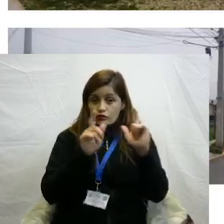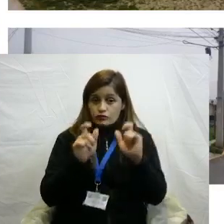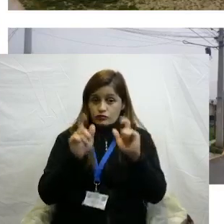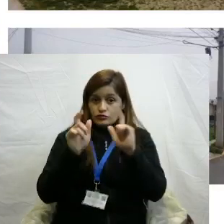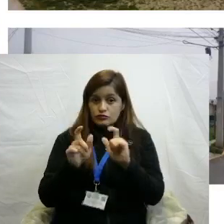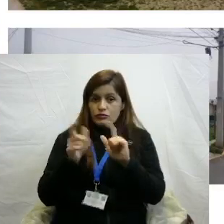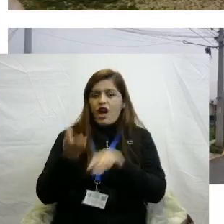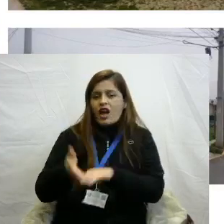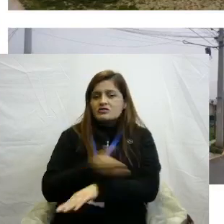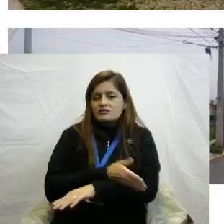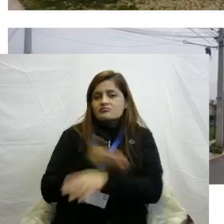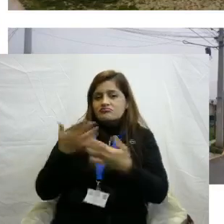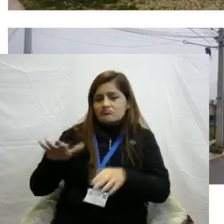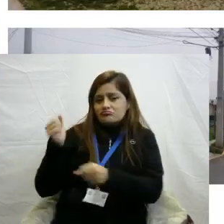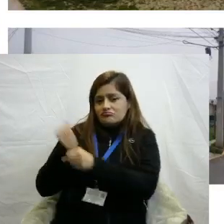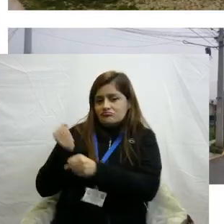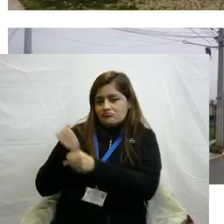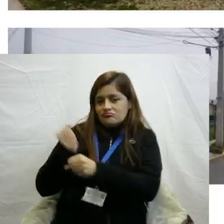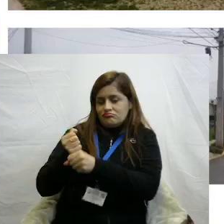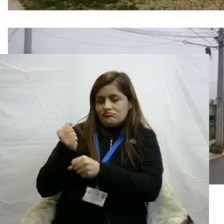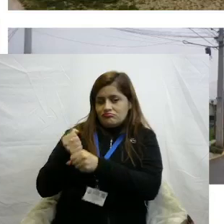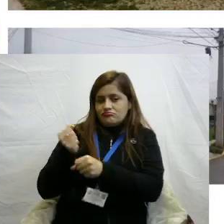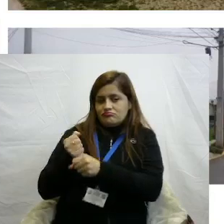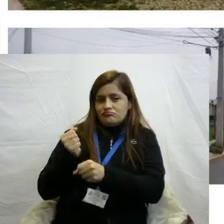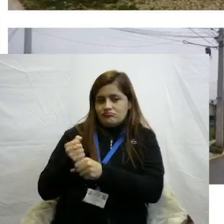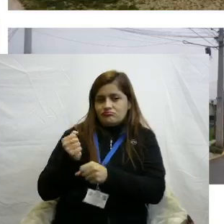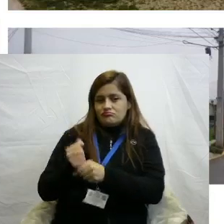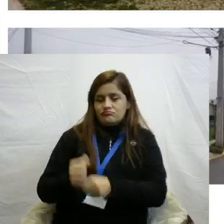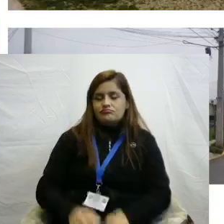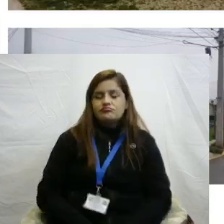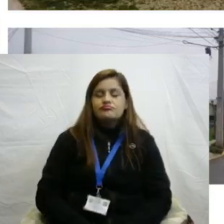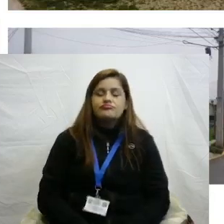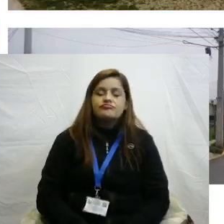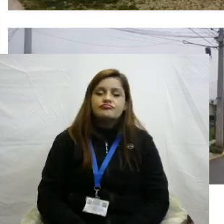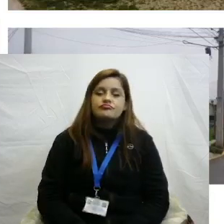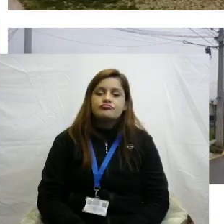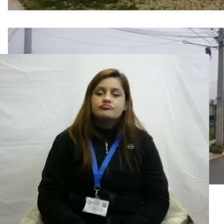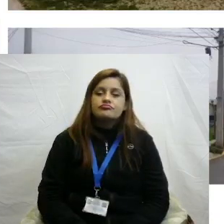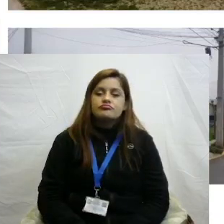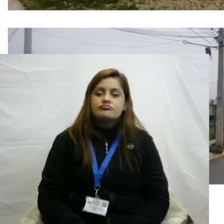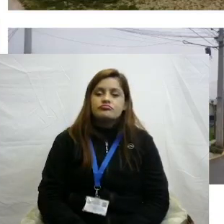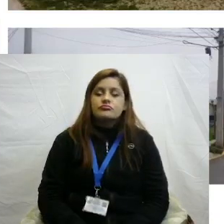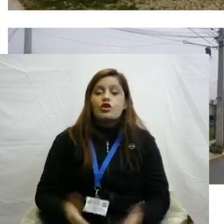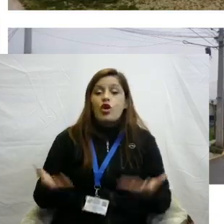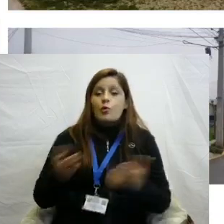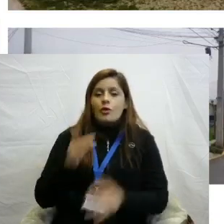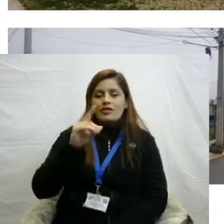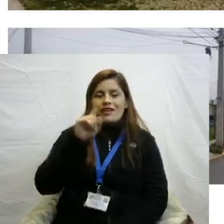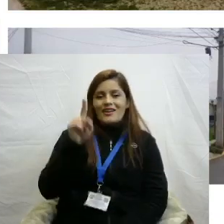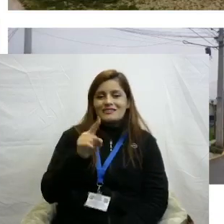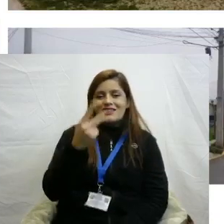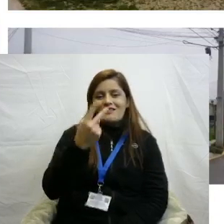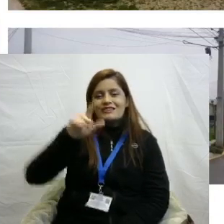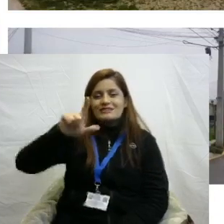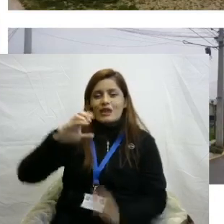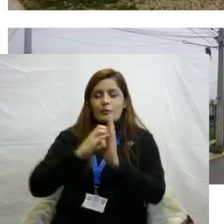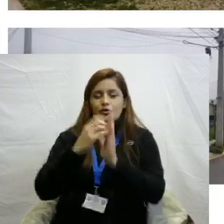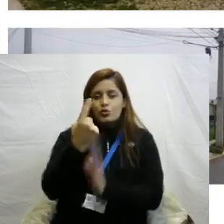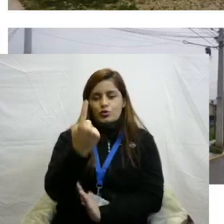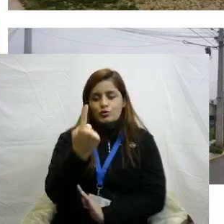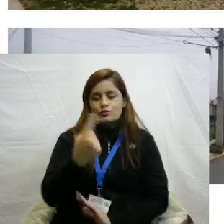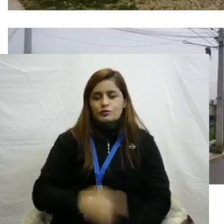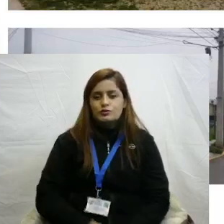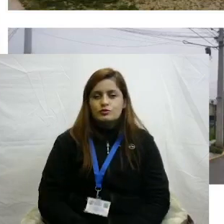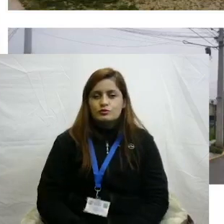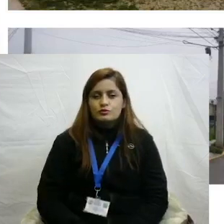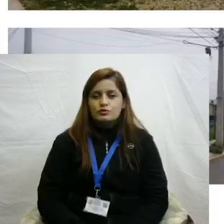que nosotros hemos trabajado a través de la ejecución, cuyo financiamiento es con el DS-27, el capítulo 1.